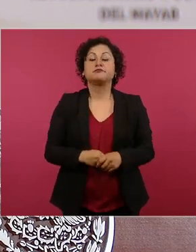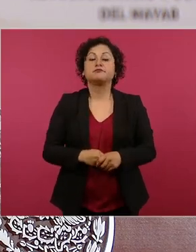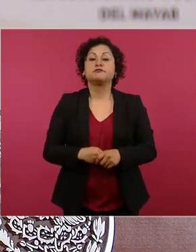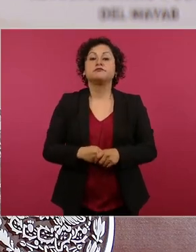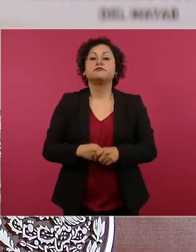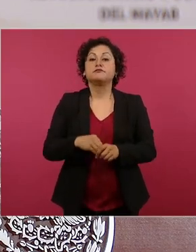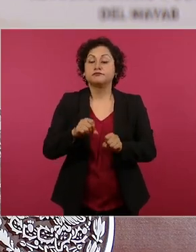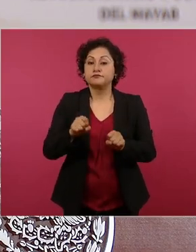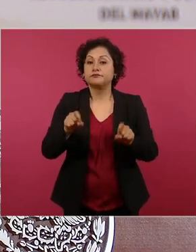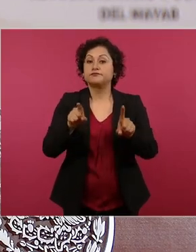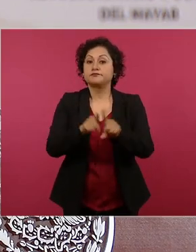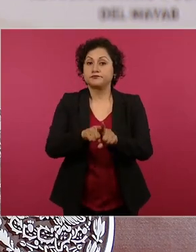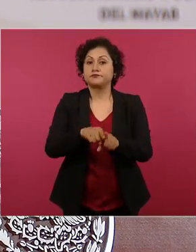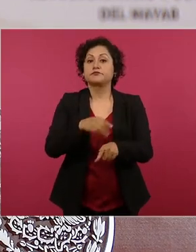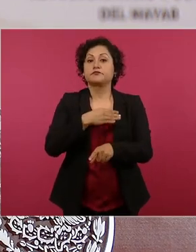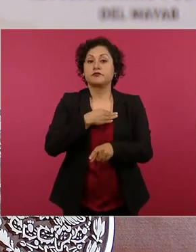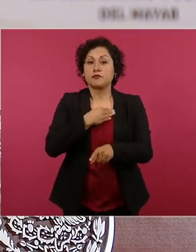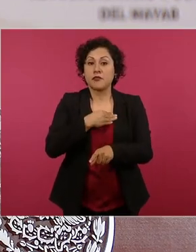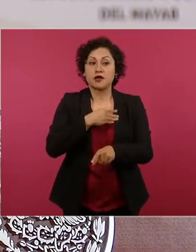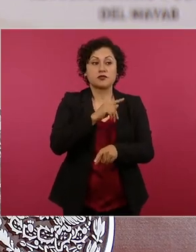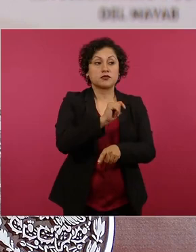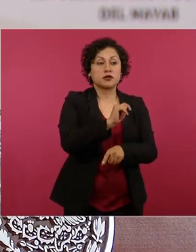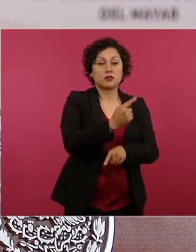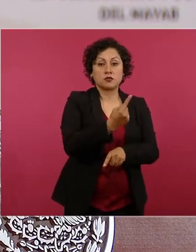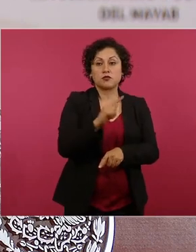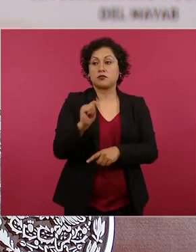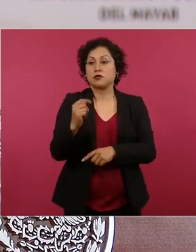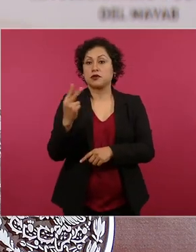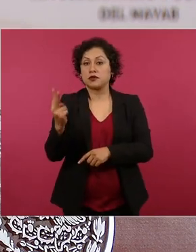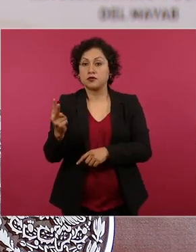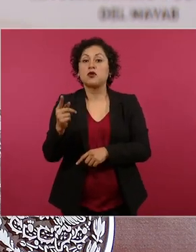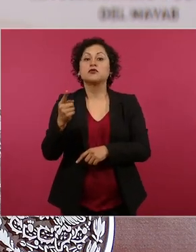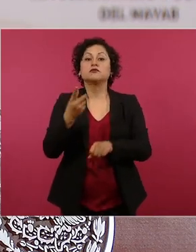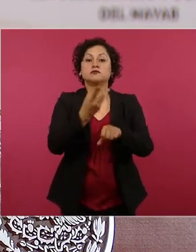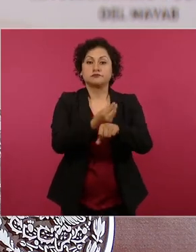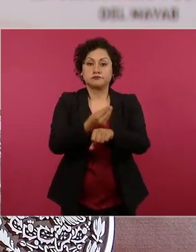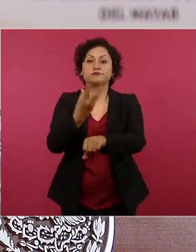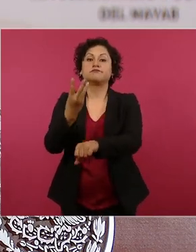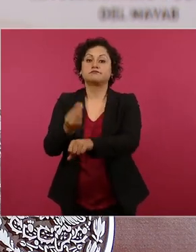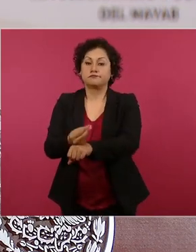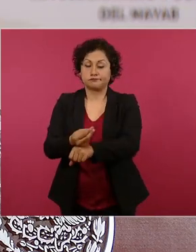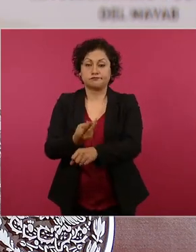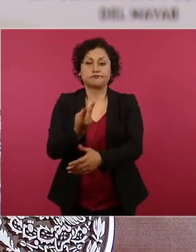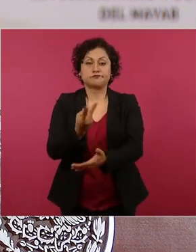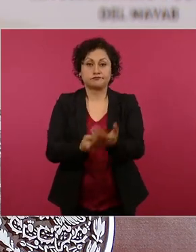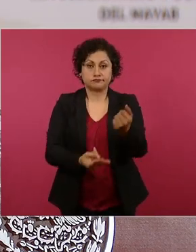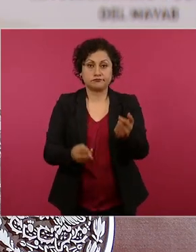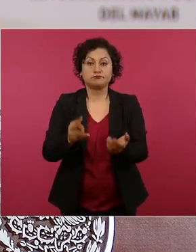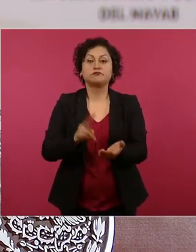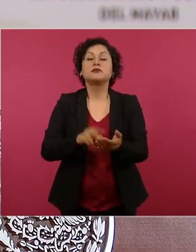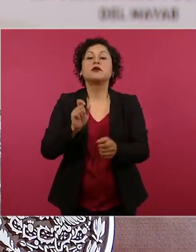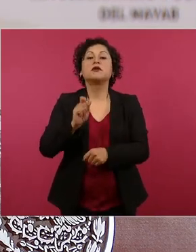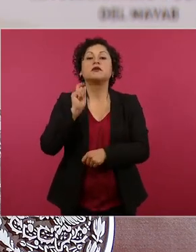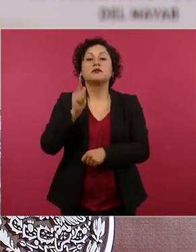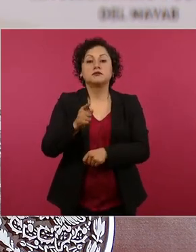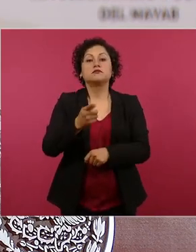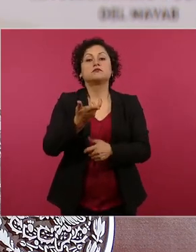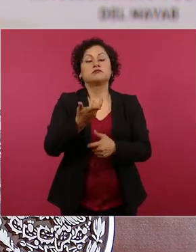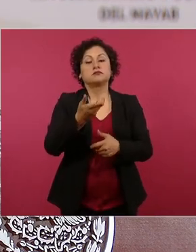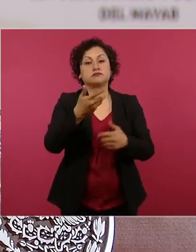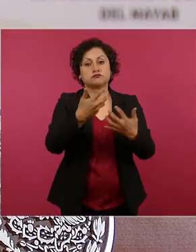Rehabilitaremos núcleos sanitarios en ambas terminales. Estos trabajos implican adecuaciones y reemplazo de instalaciones